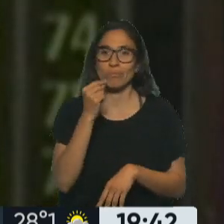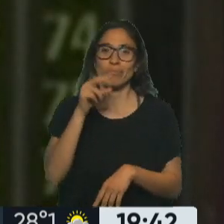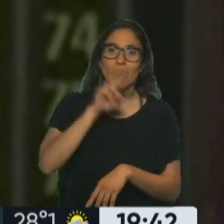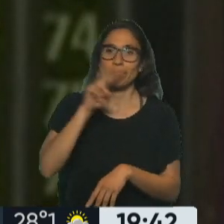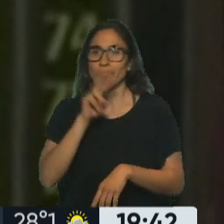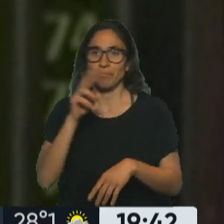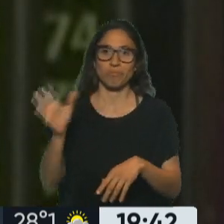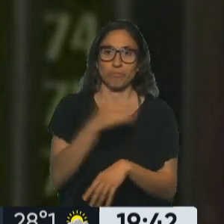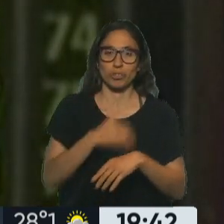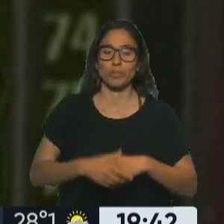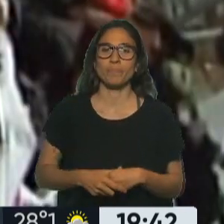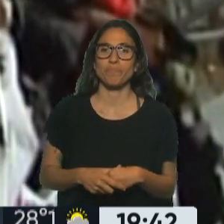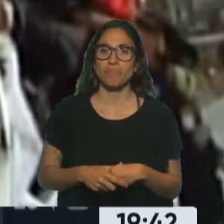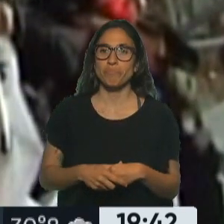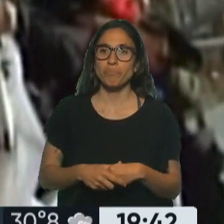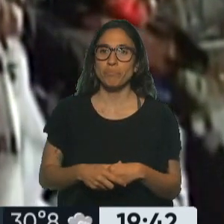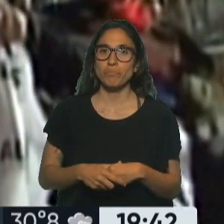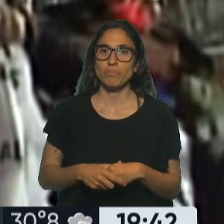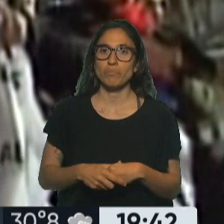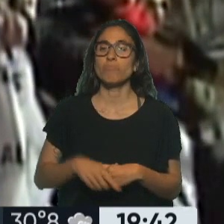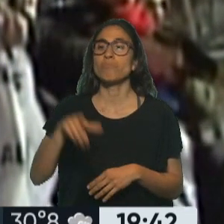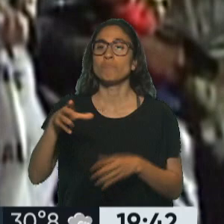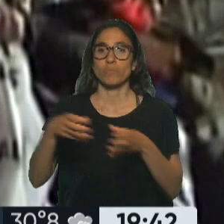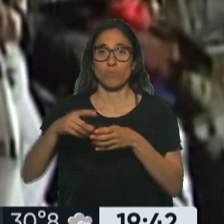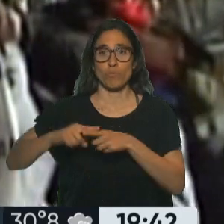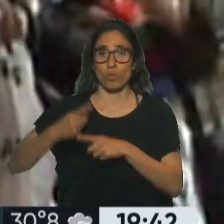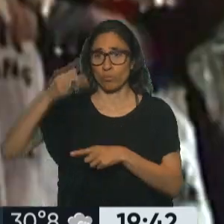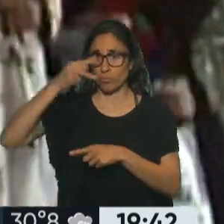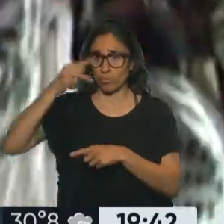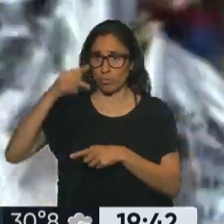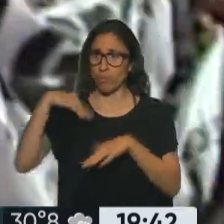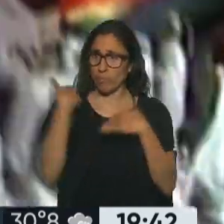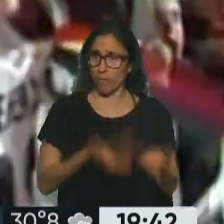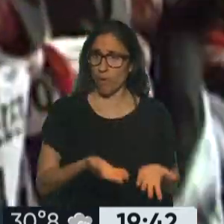abstenciones la iniciativa fue abada por el kismo y algunos senadores